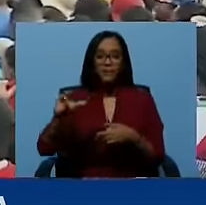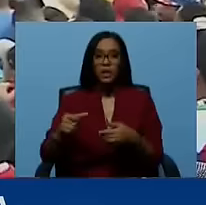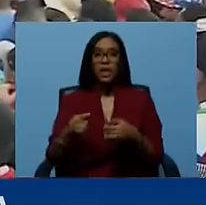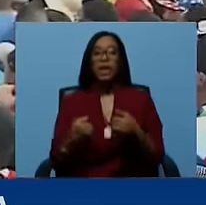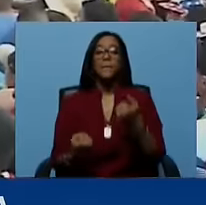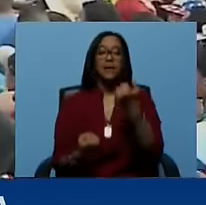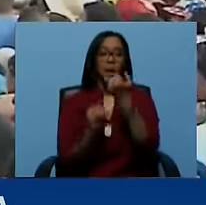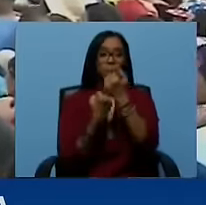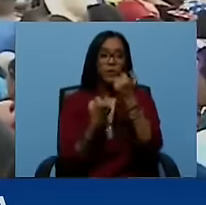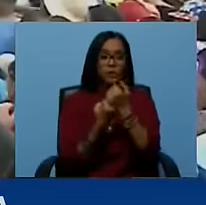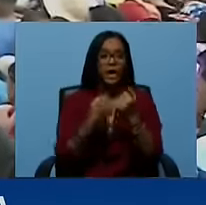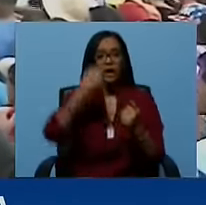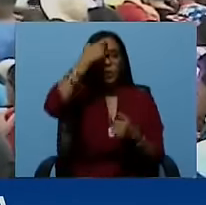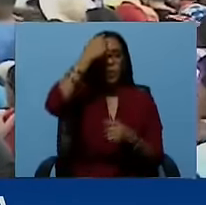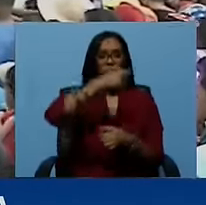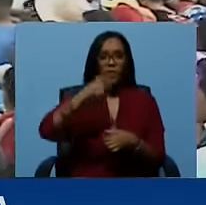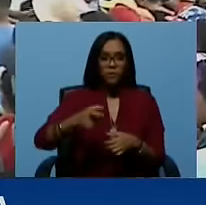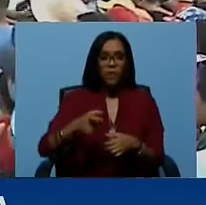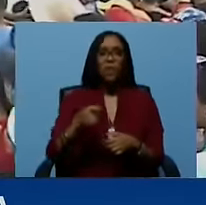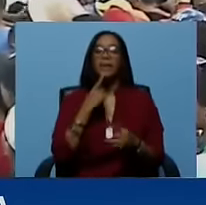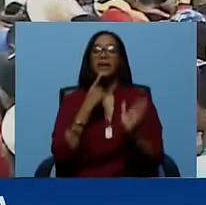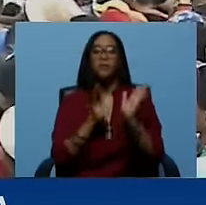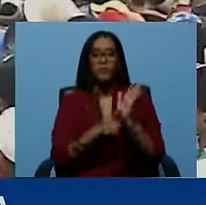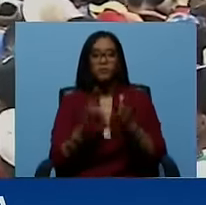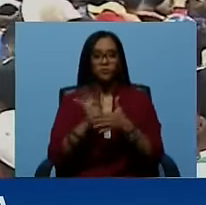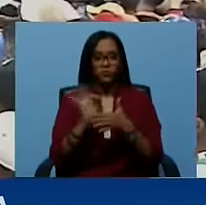pueblo, para cumplir sus funciones.